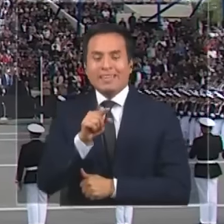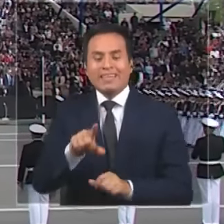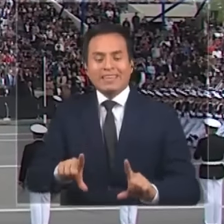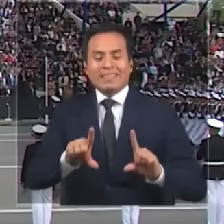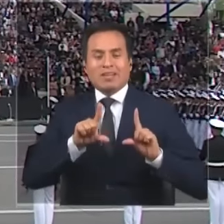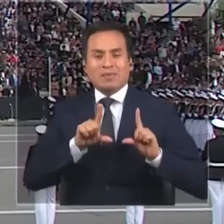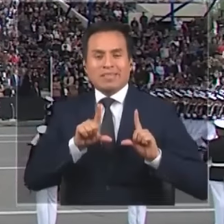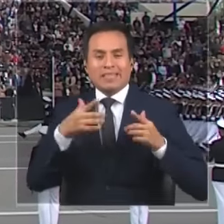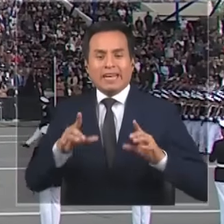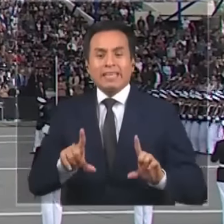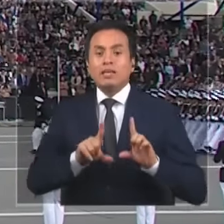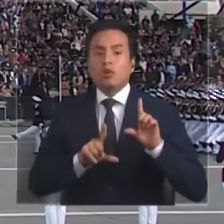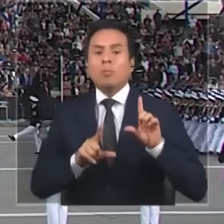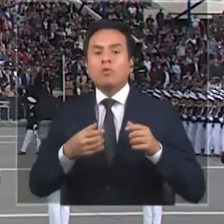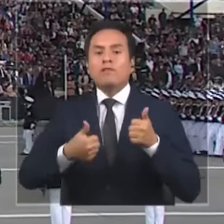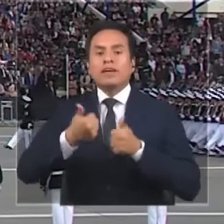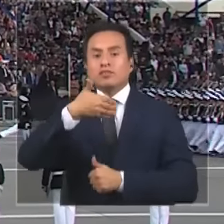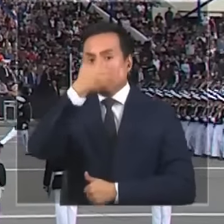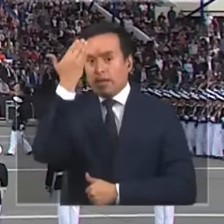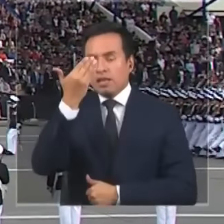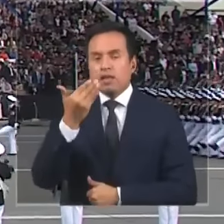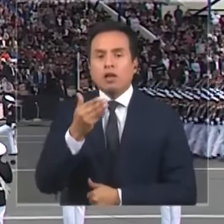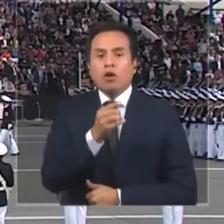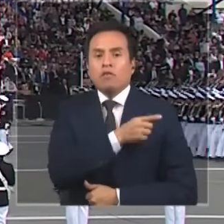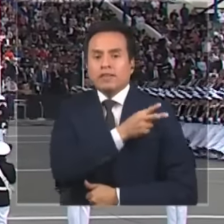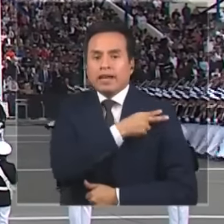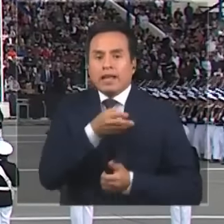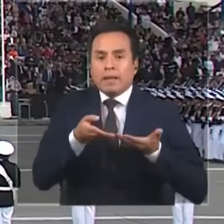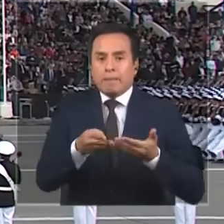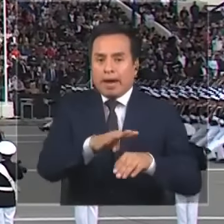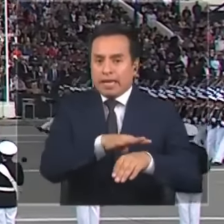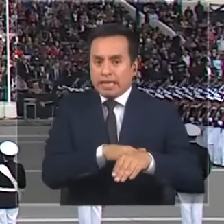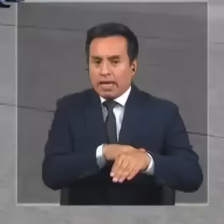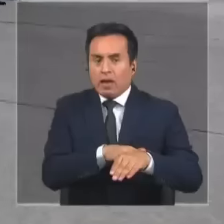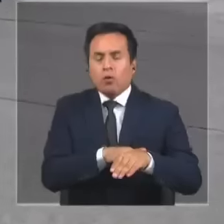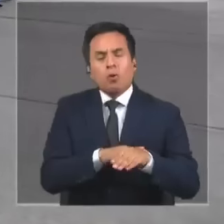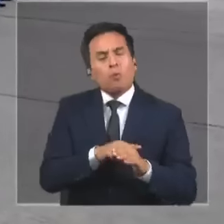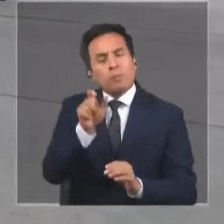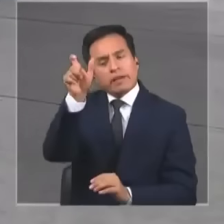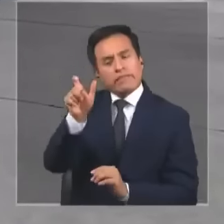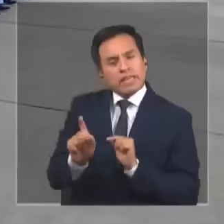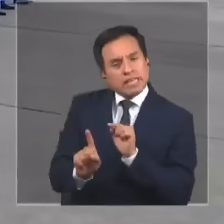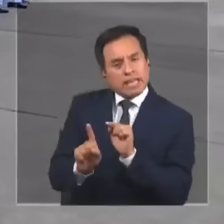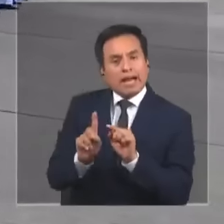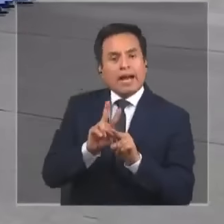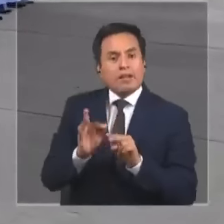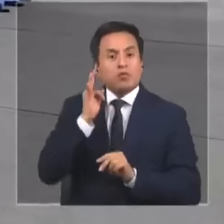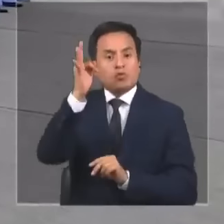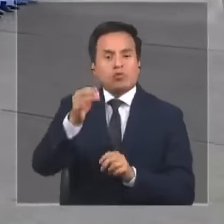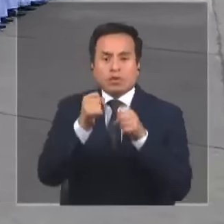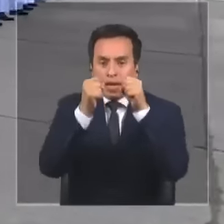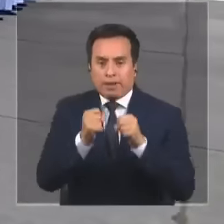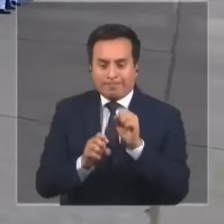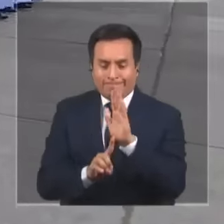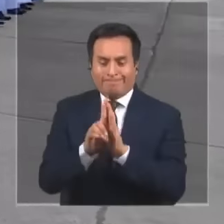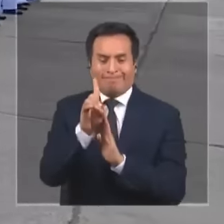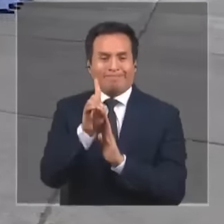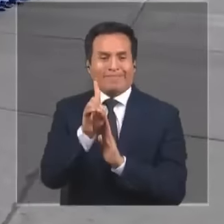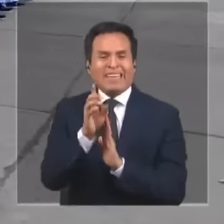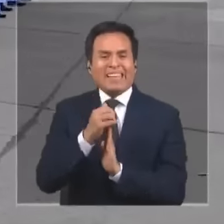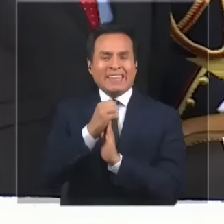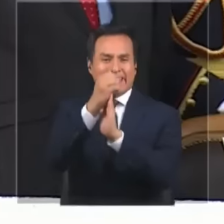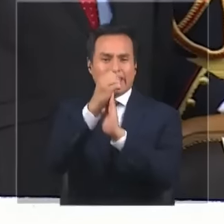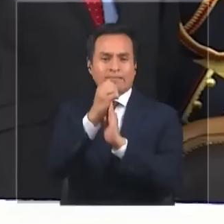del plantel con el título profesional de oficial de Marina, con un perfil orientado a desarrollar las capacidades de ser un